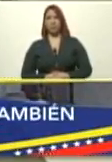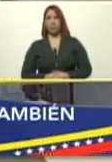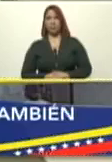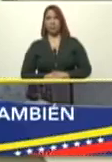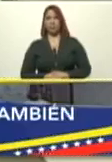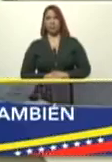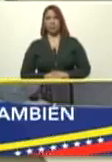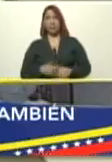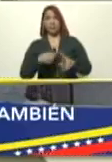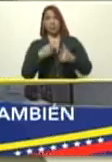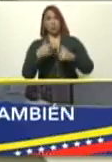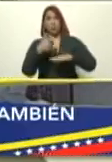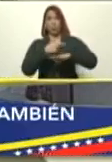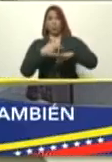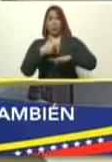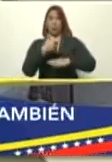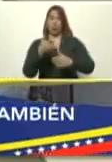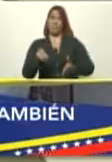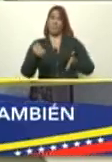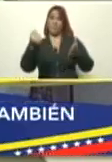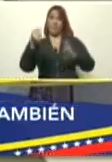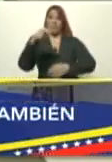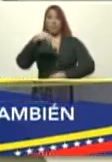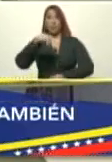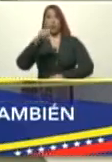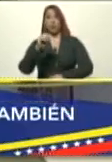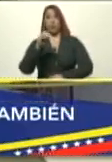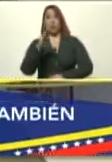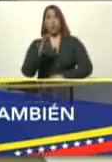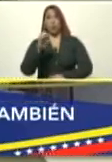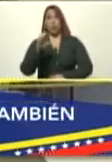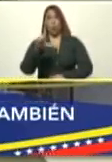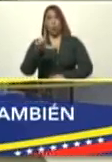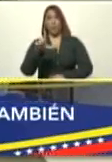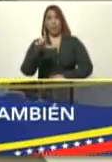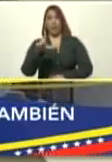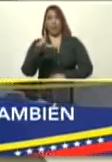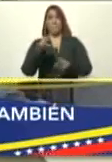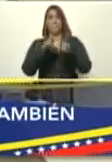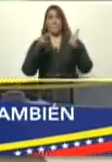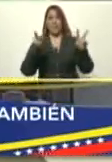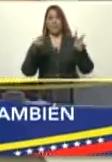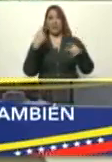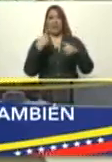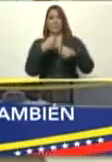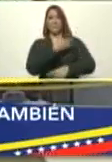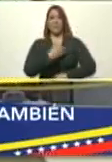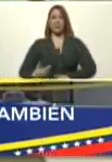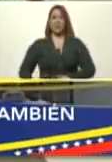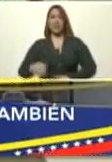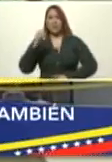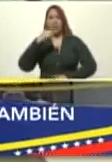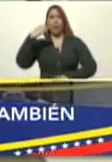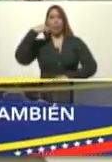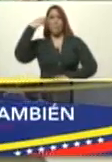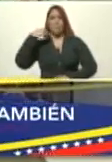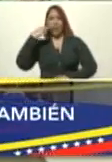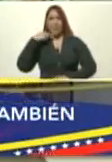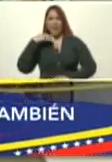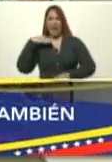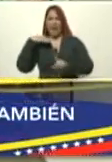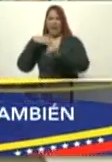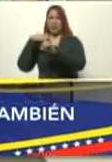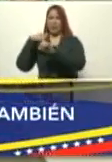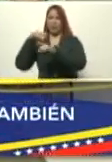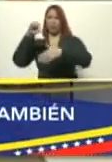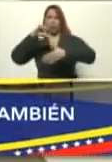Entonces el gobierno del Premio Nobel de la Paz, Barack Hussein Obama, atacó en